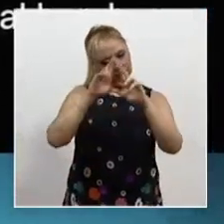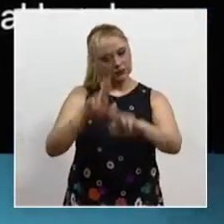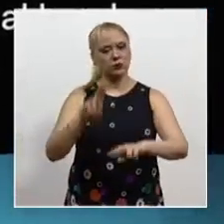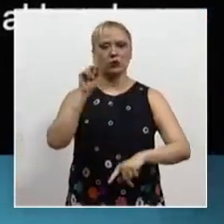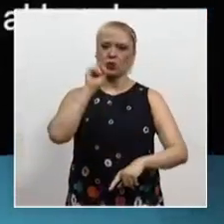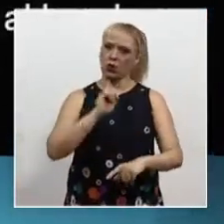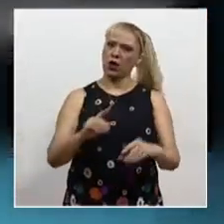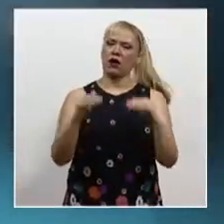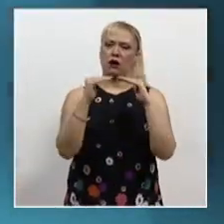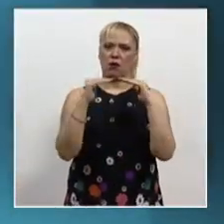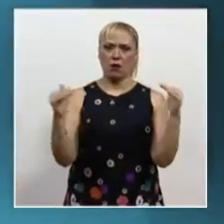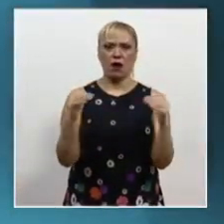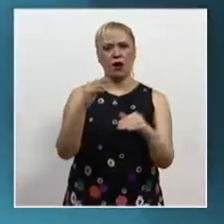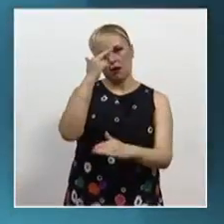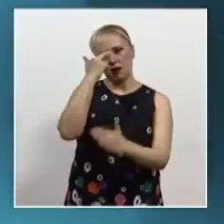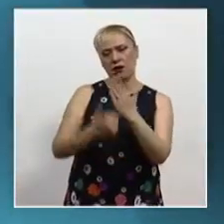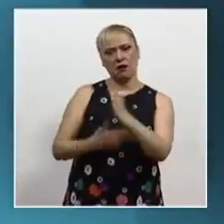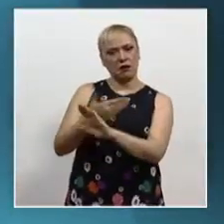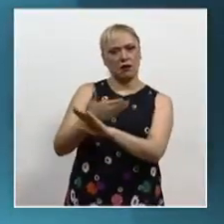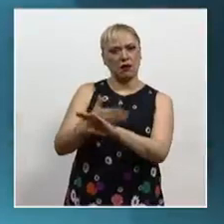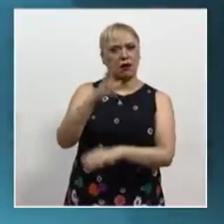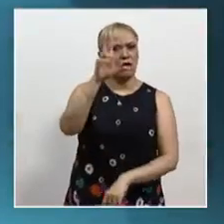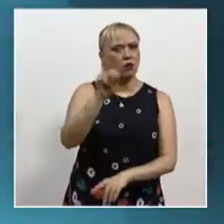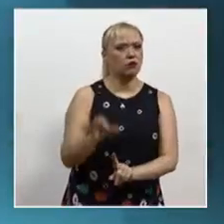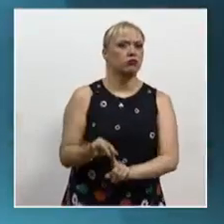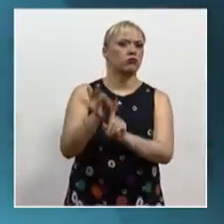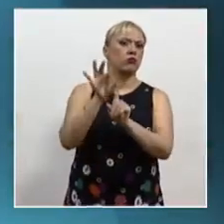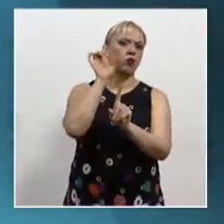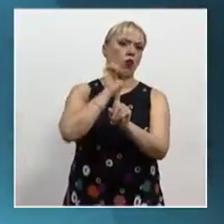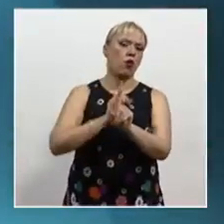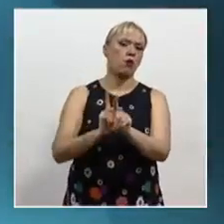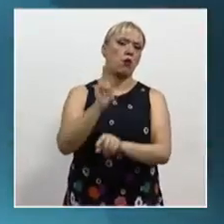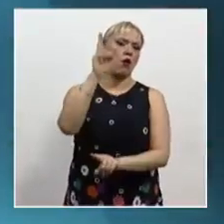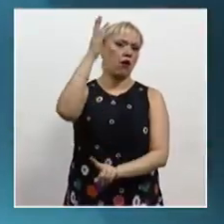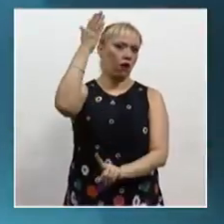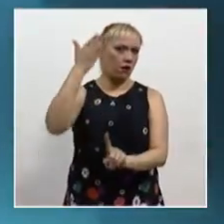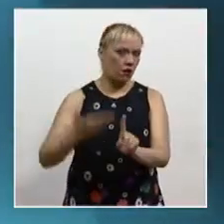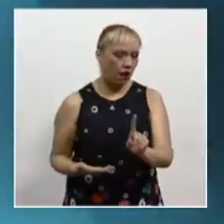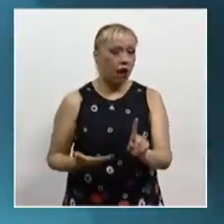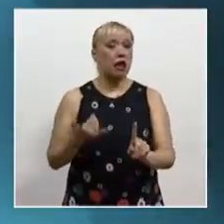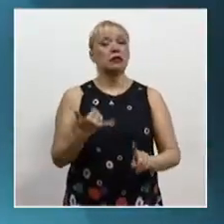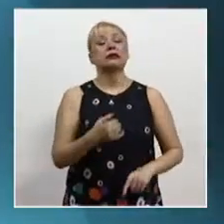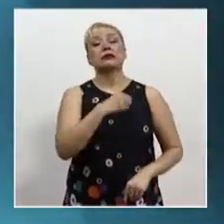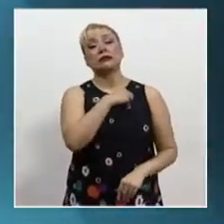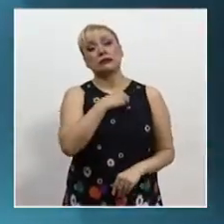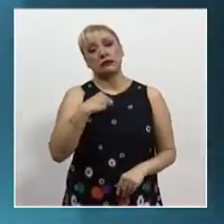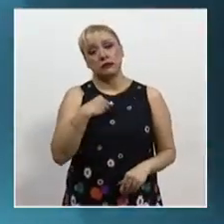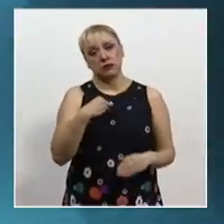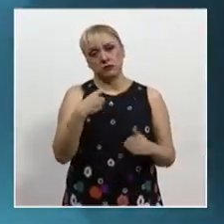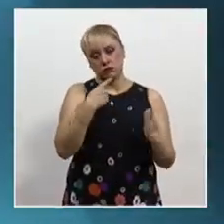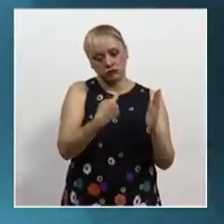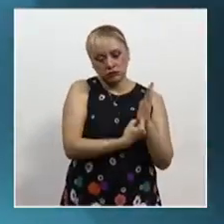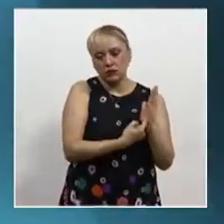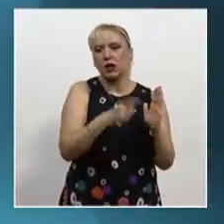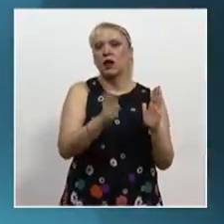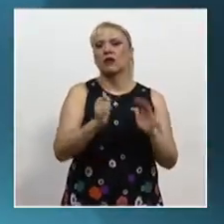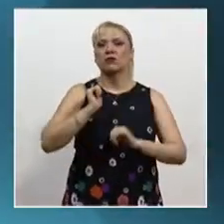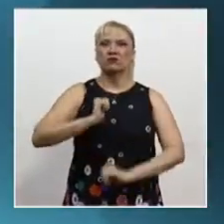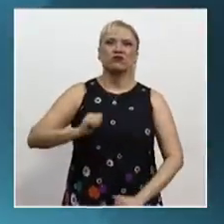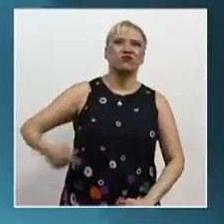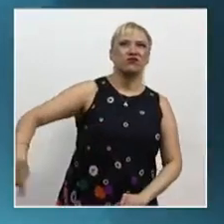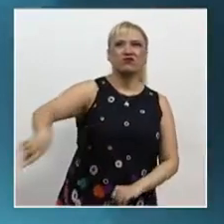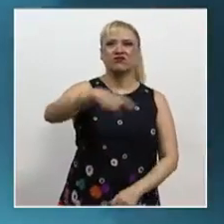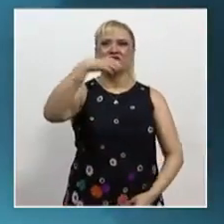vida libre de violencia en razón de género. Entre otros aspectos, establece obligaciones concretas para que las autoridades